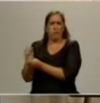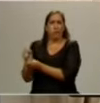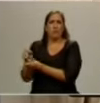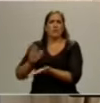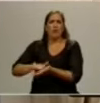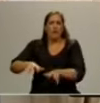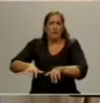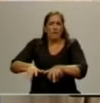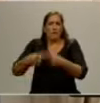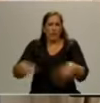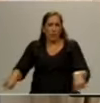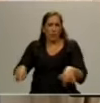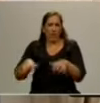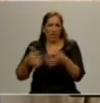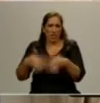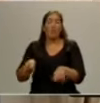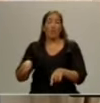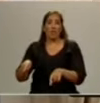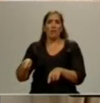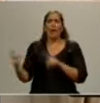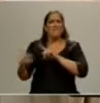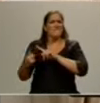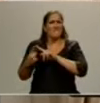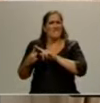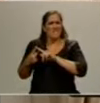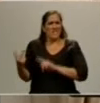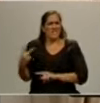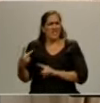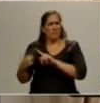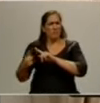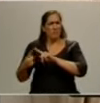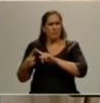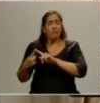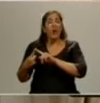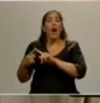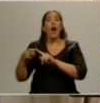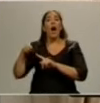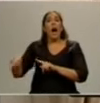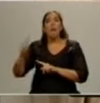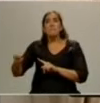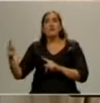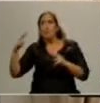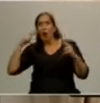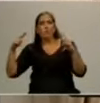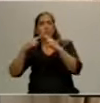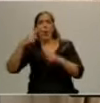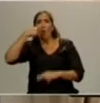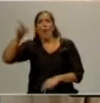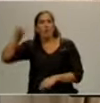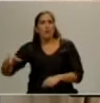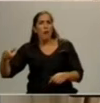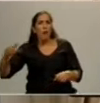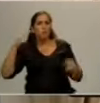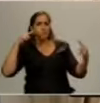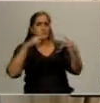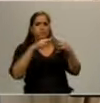que tenía una íntima relación con el fiscal, que fue la última persona que lo vio con vida,